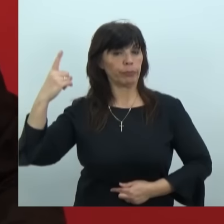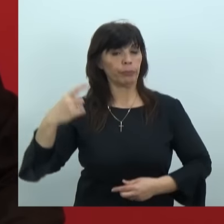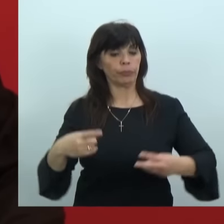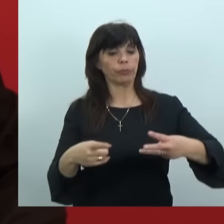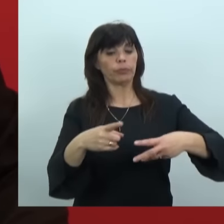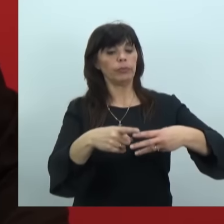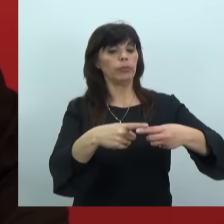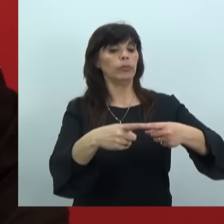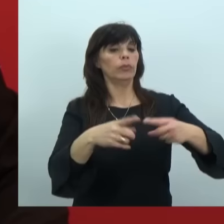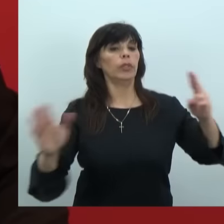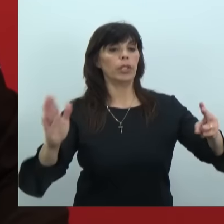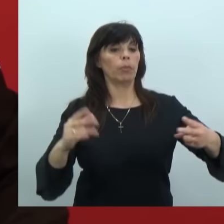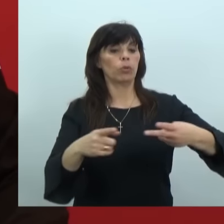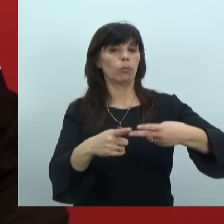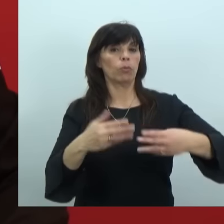Contiene los tiempos de Dios.